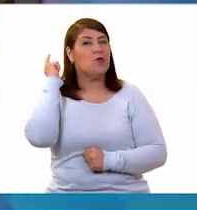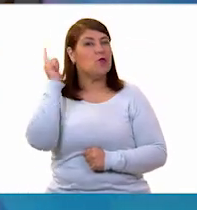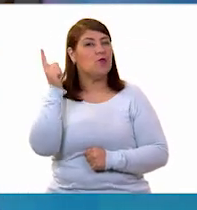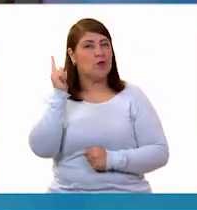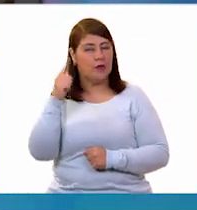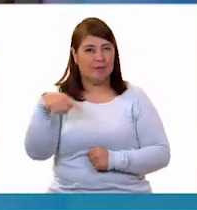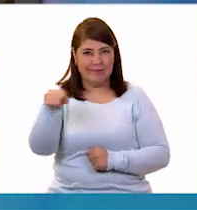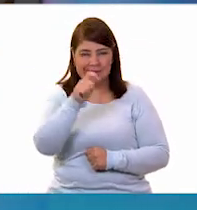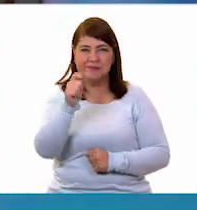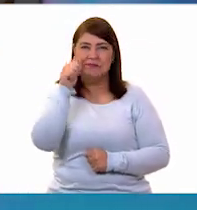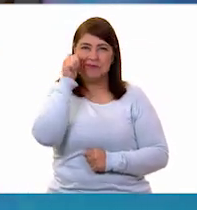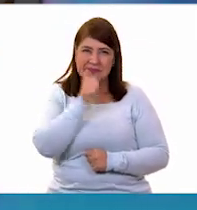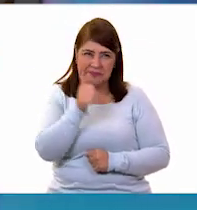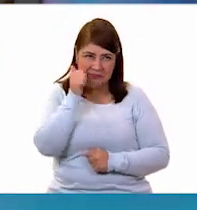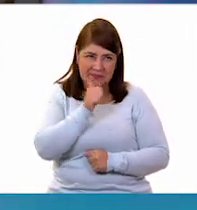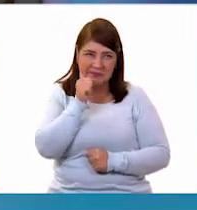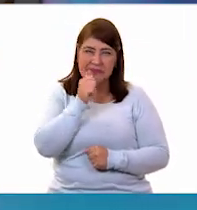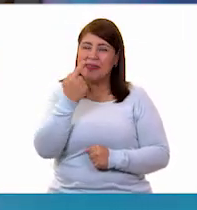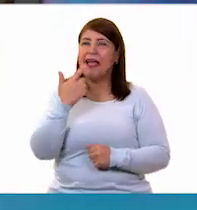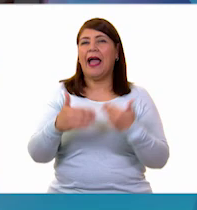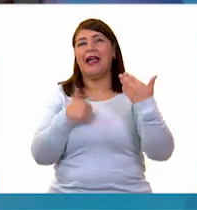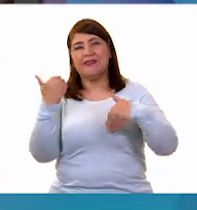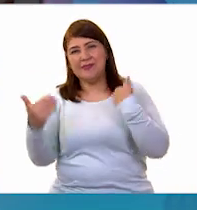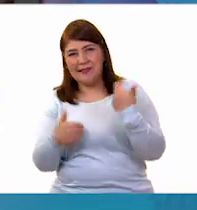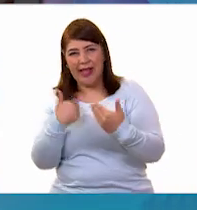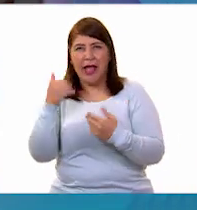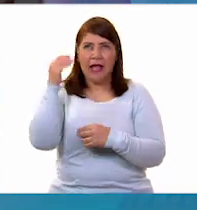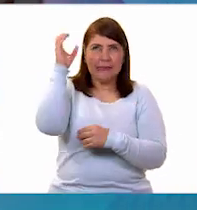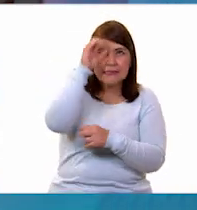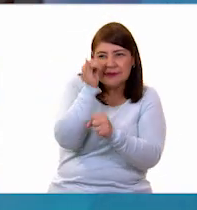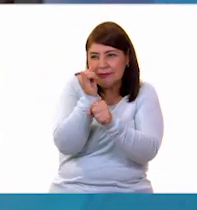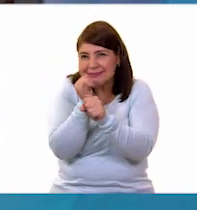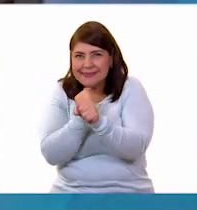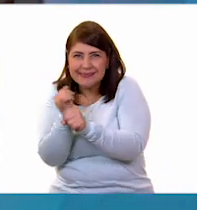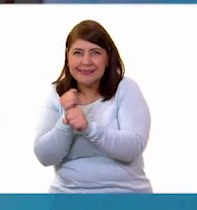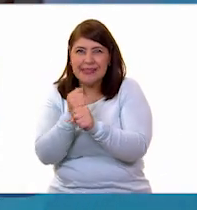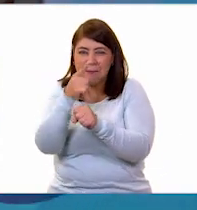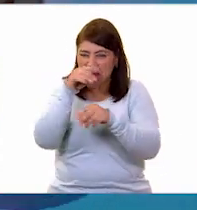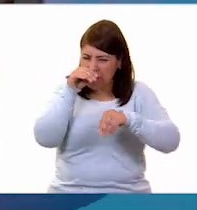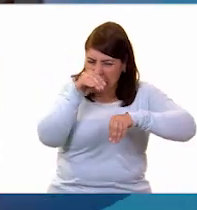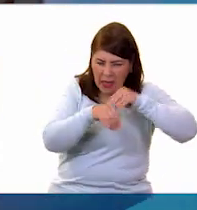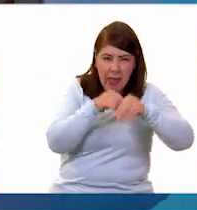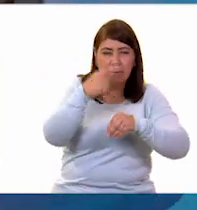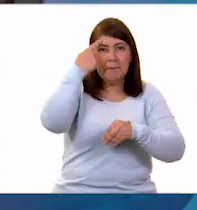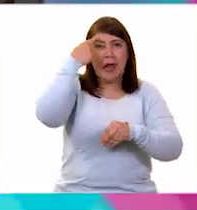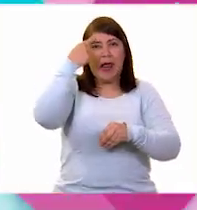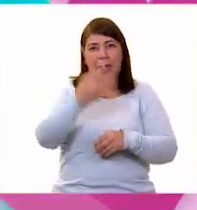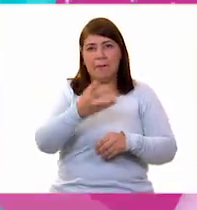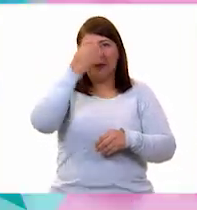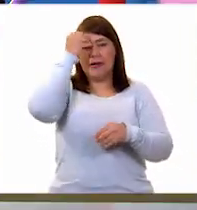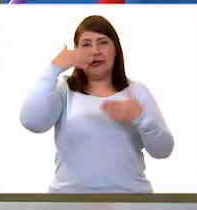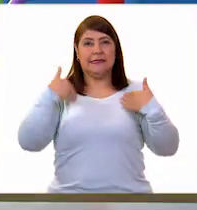que siempre disfruten a la ciencia y construyan modelos para entender.